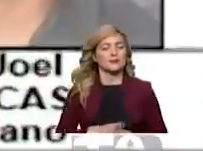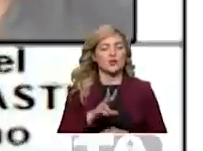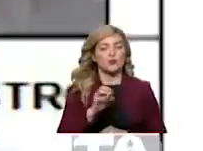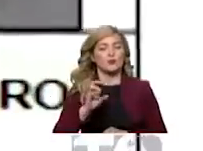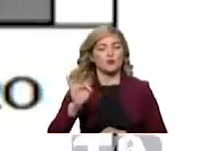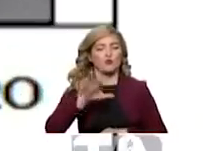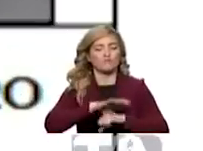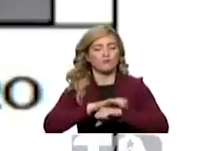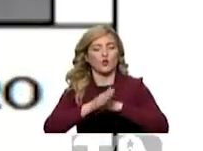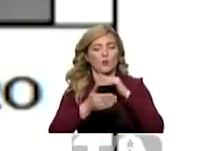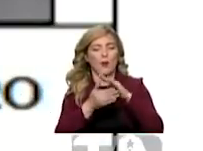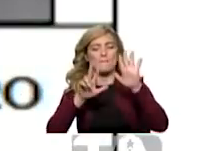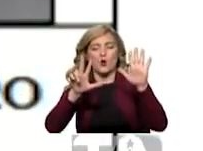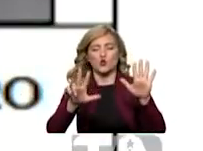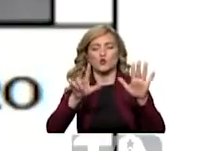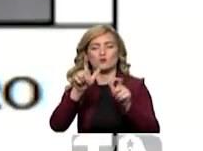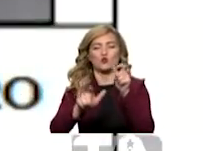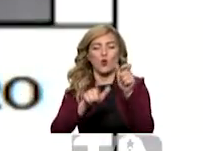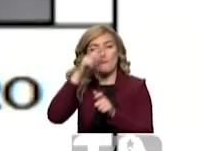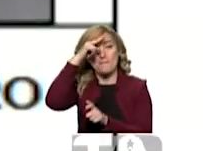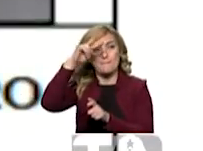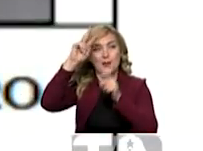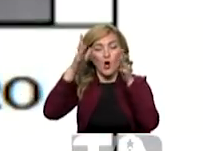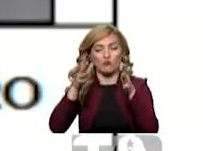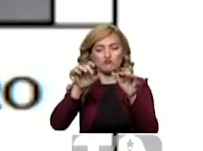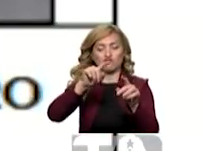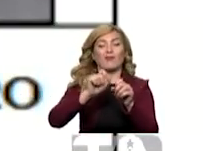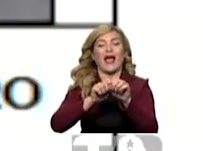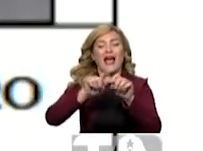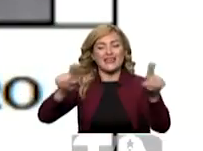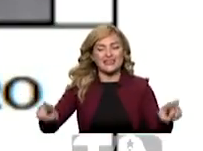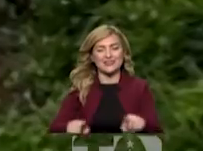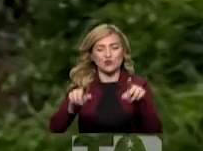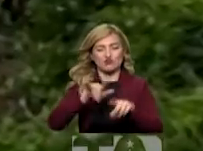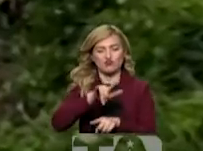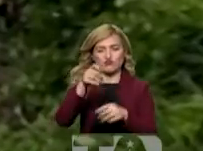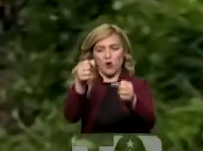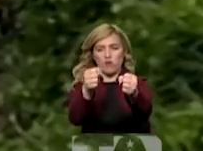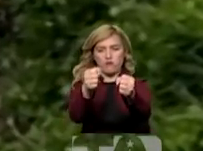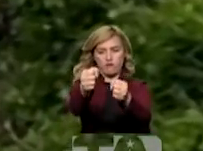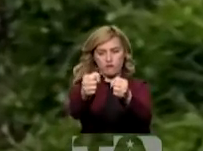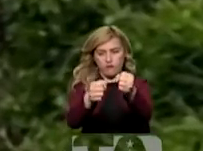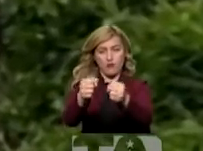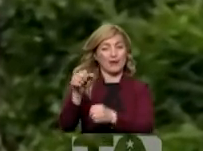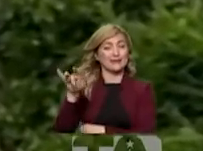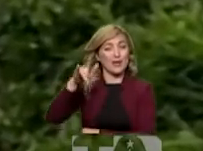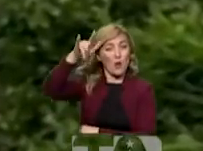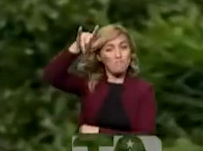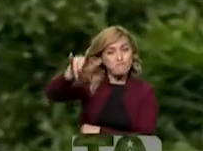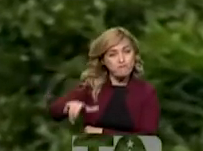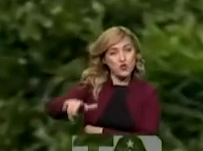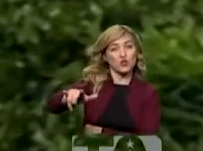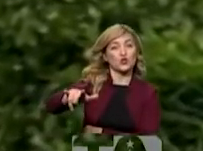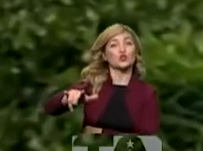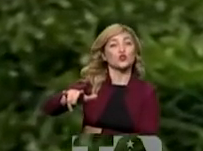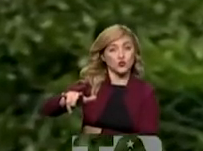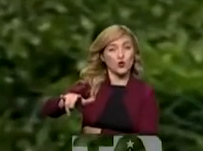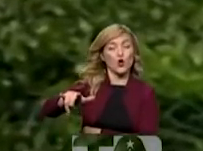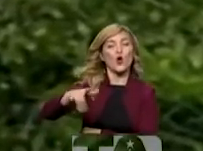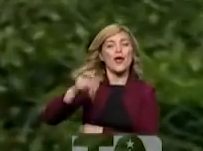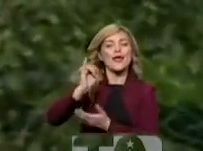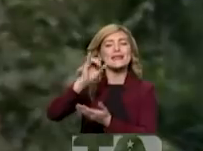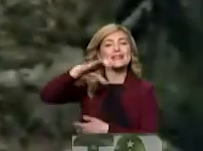8 personas, entre ellos un mexicano que piloteaba las avionetas. Este hombre protagonizó un accidente poco después en